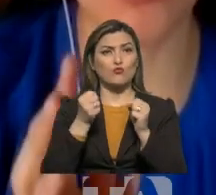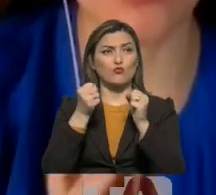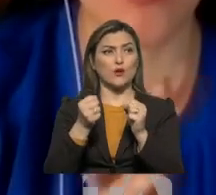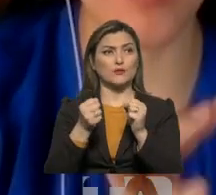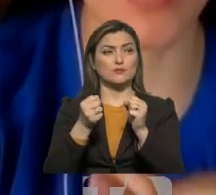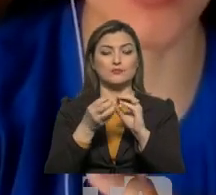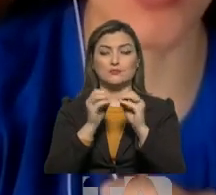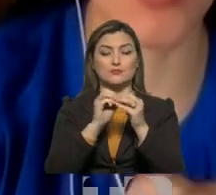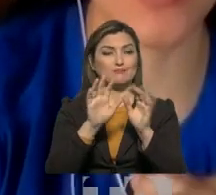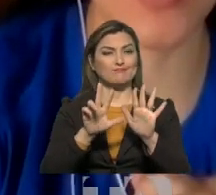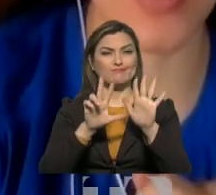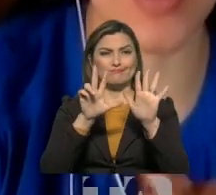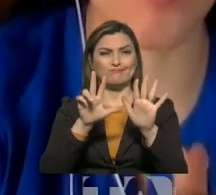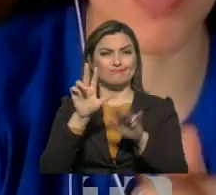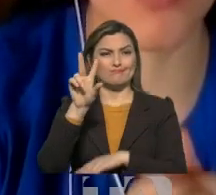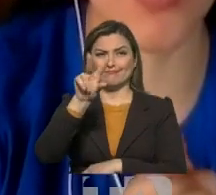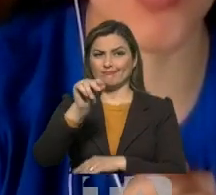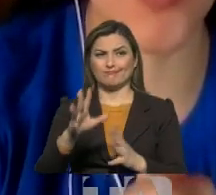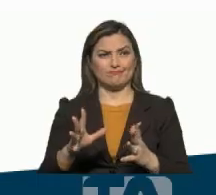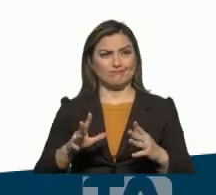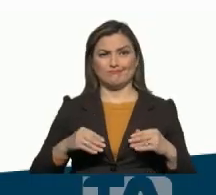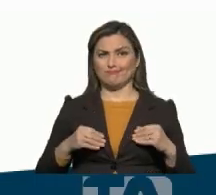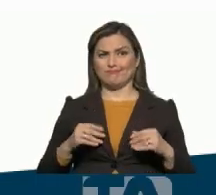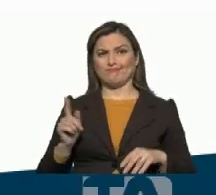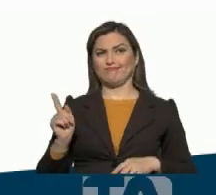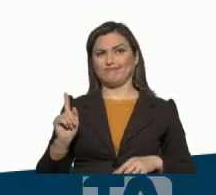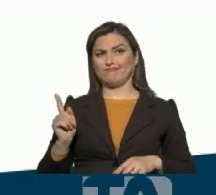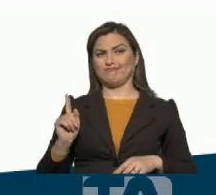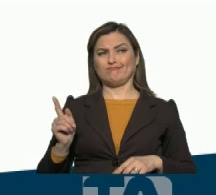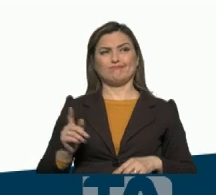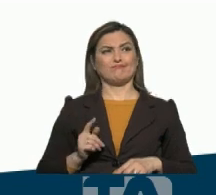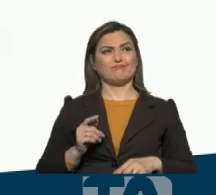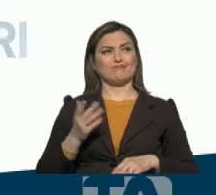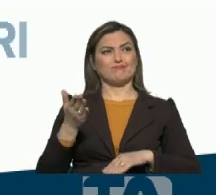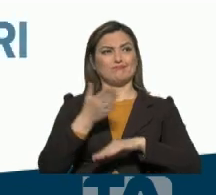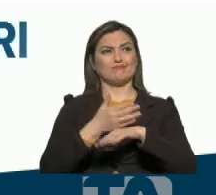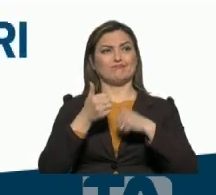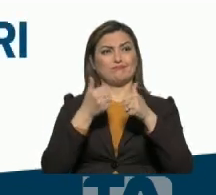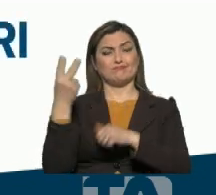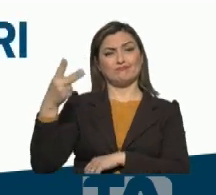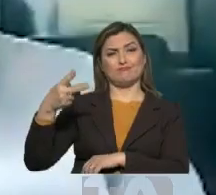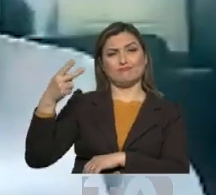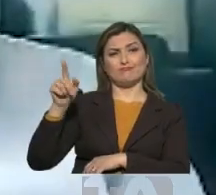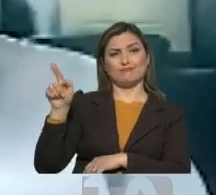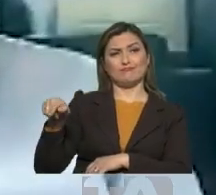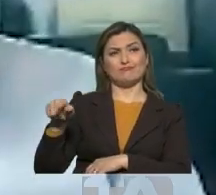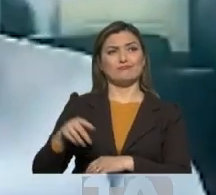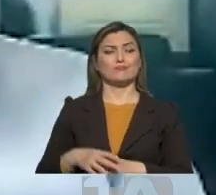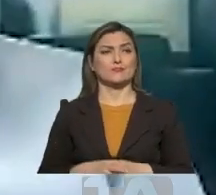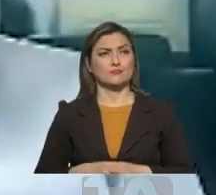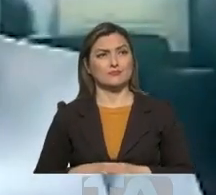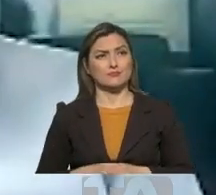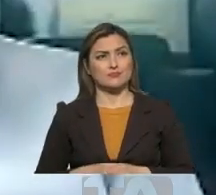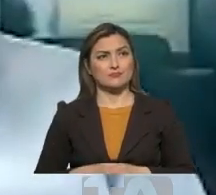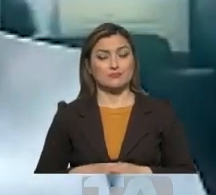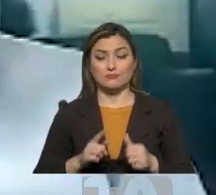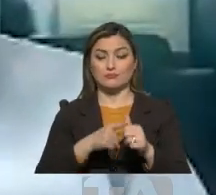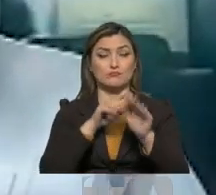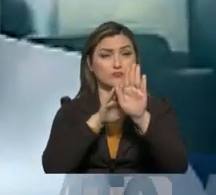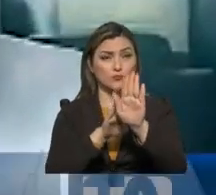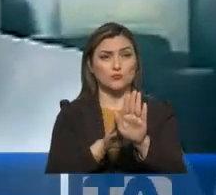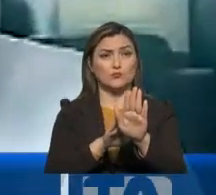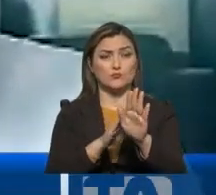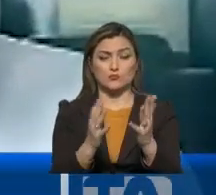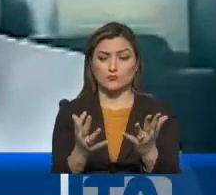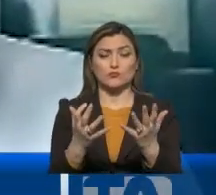pachakutik no da su brazo a torcer y mantienen sus dos precandidatos a la presidencia de la asamblea ya hemos logrado un primer respaldo y